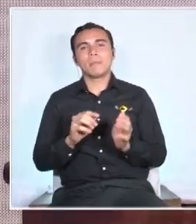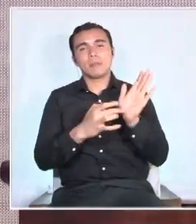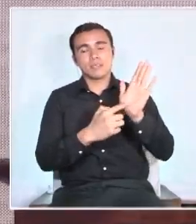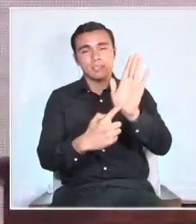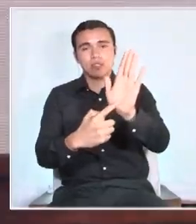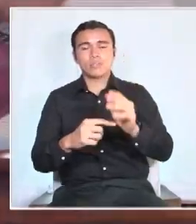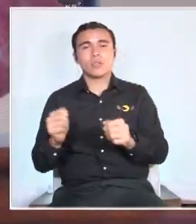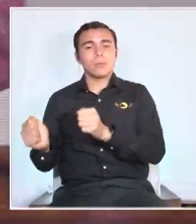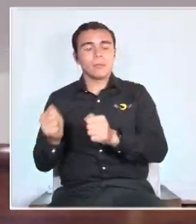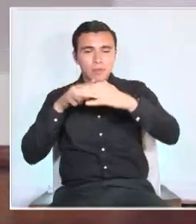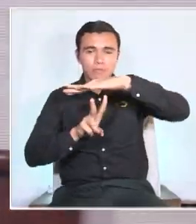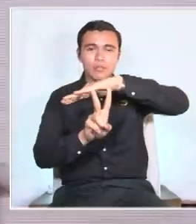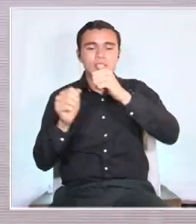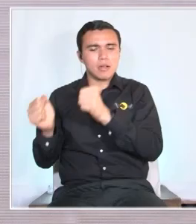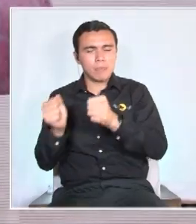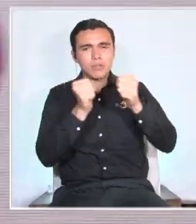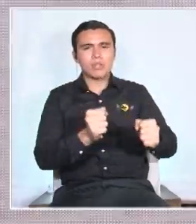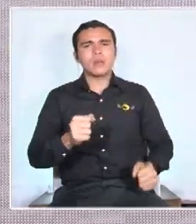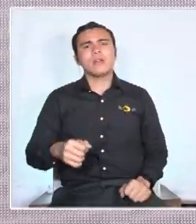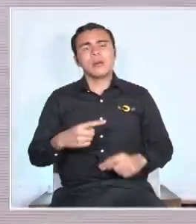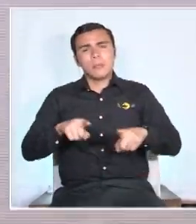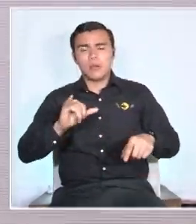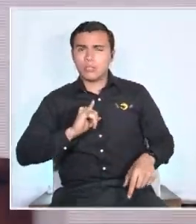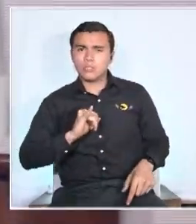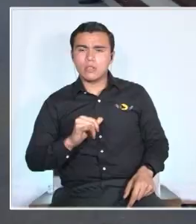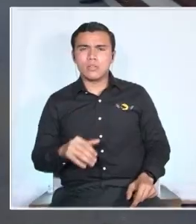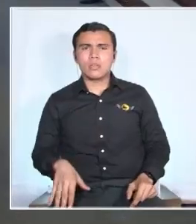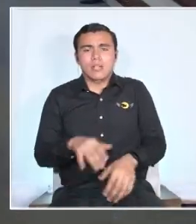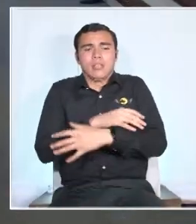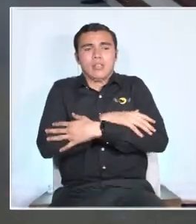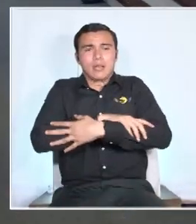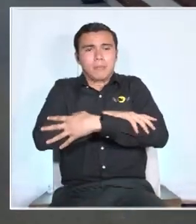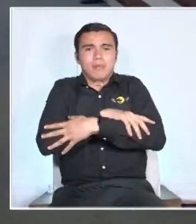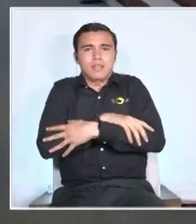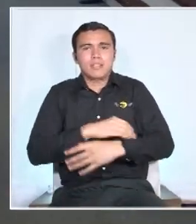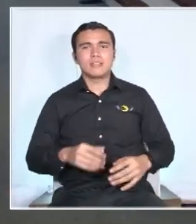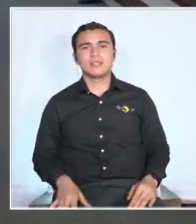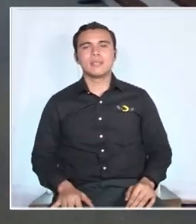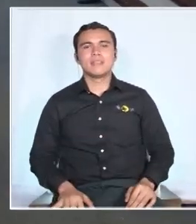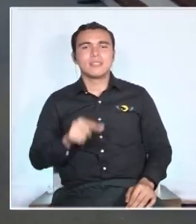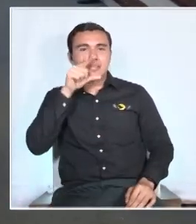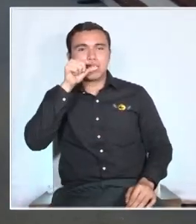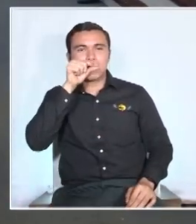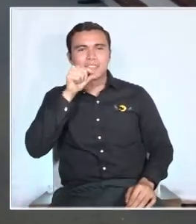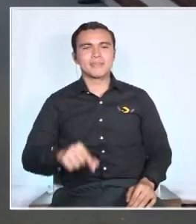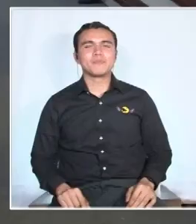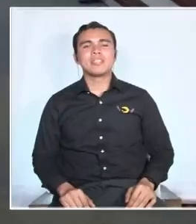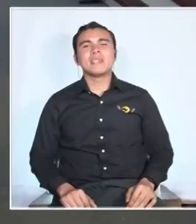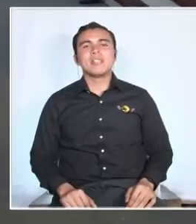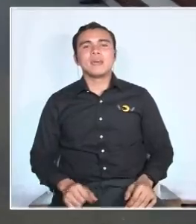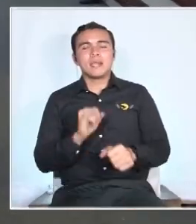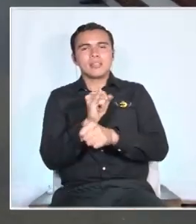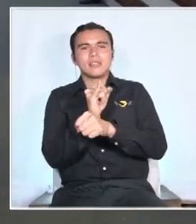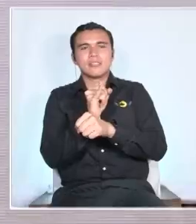poderosa? Yo no sé usted, pero yo se me ponía el cuero de gallina. Estaba, dice en inglés, dice